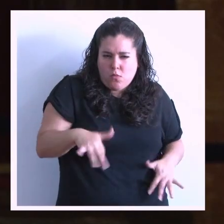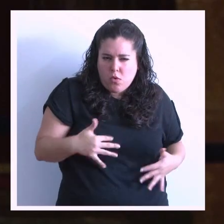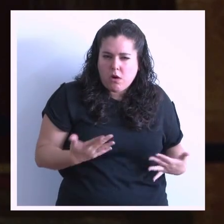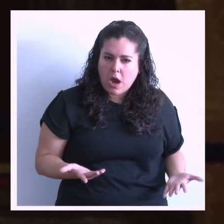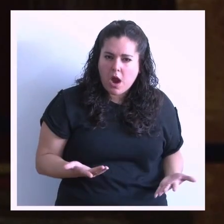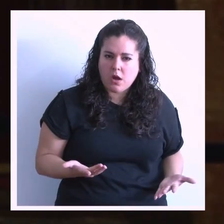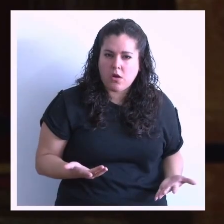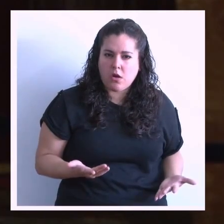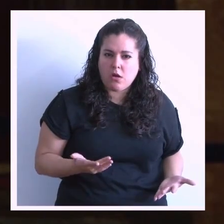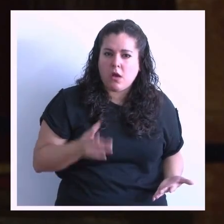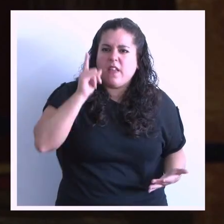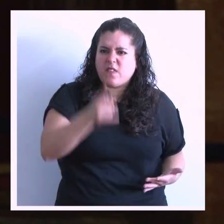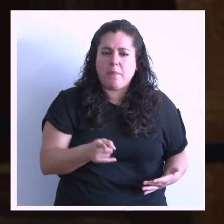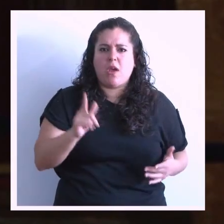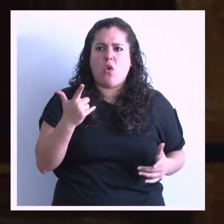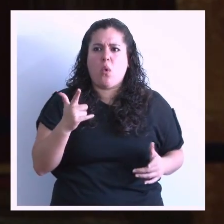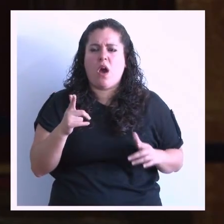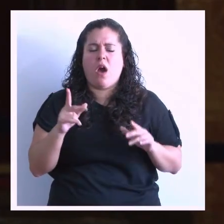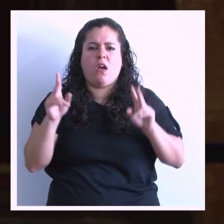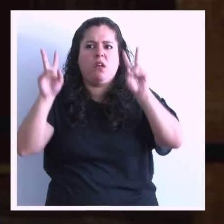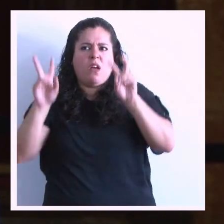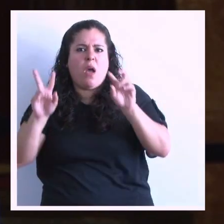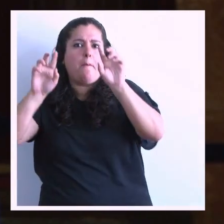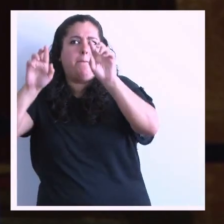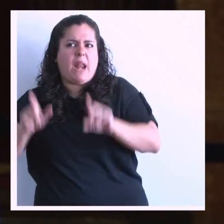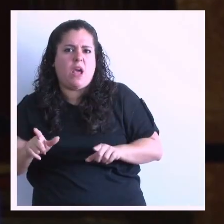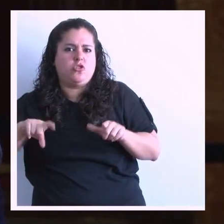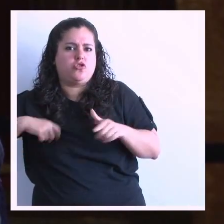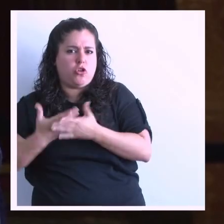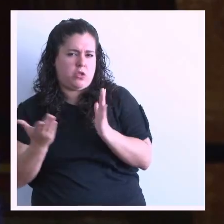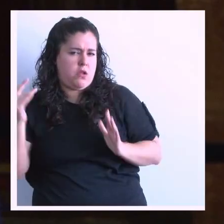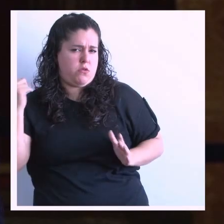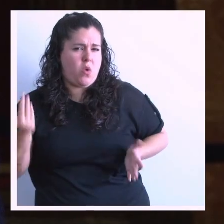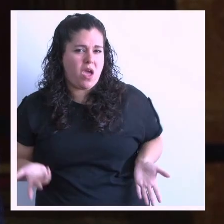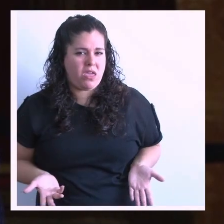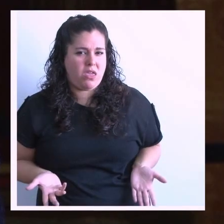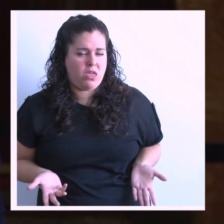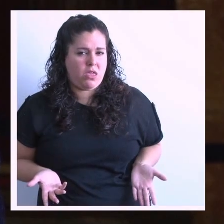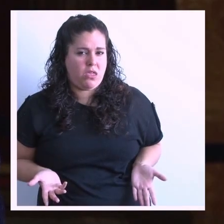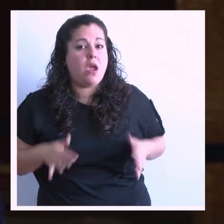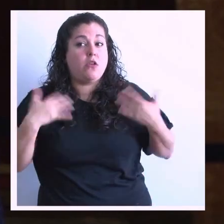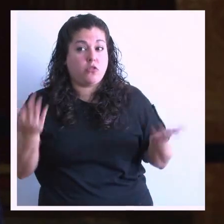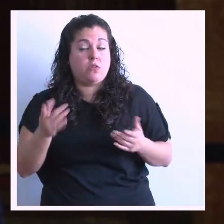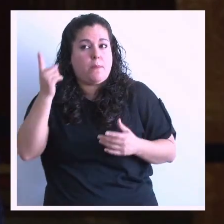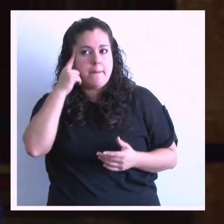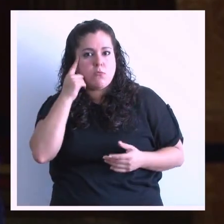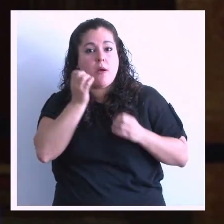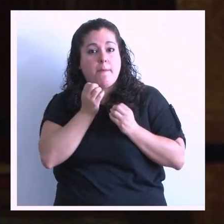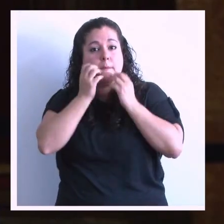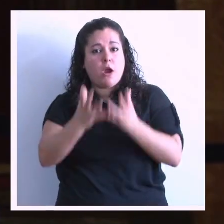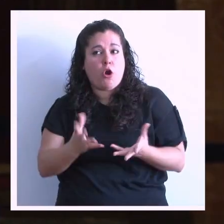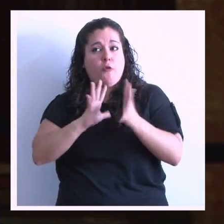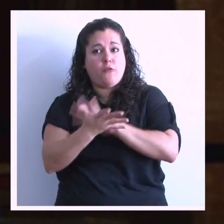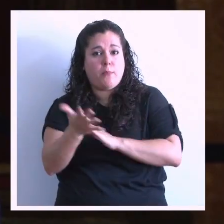los hogares más humildes y a poblaciones del interior que no tienen acceso. Hay